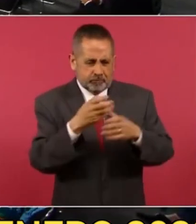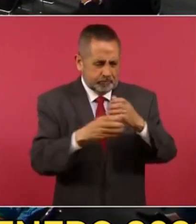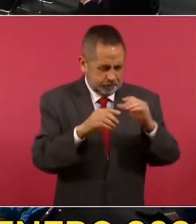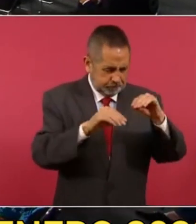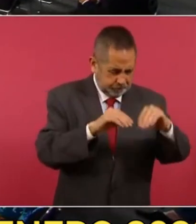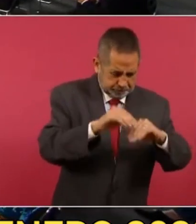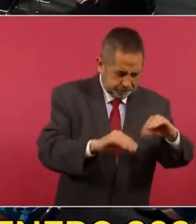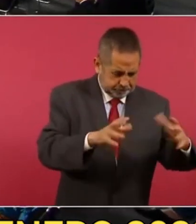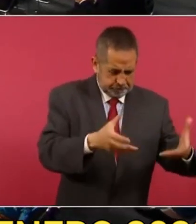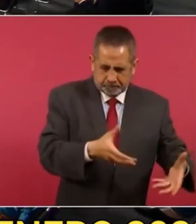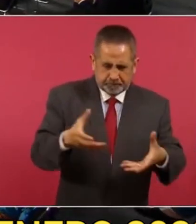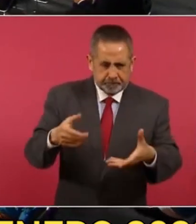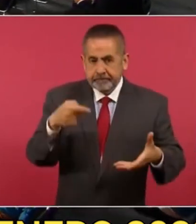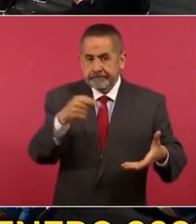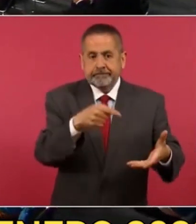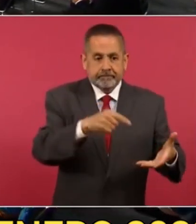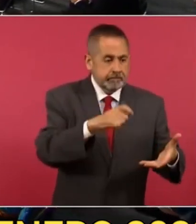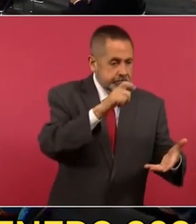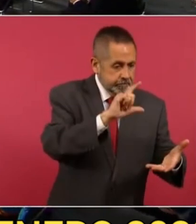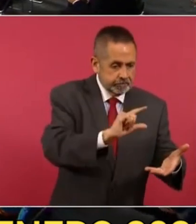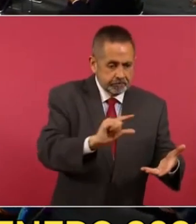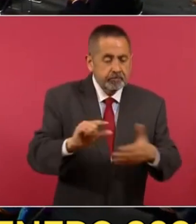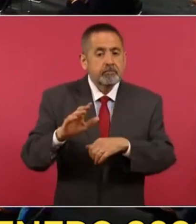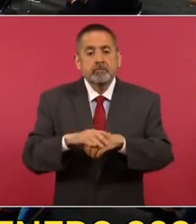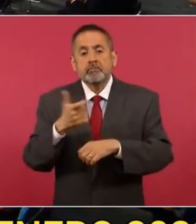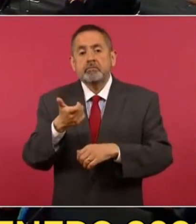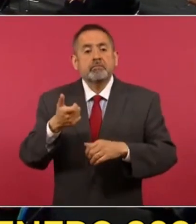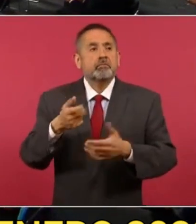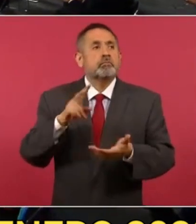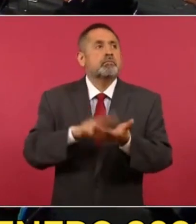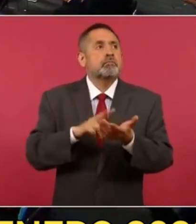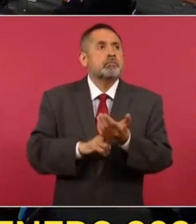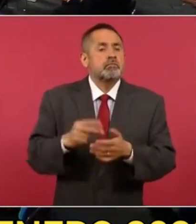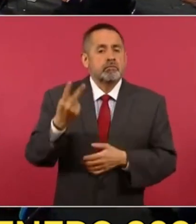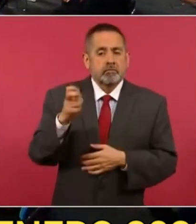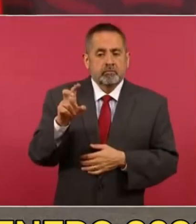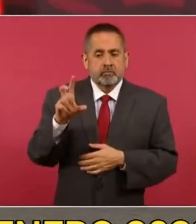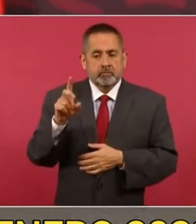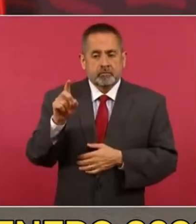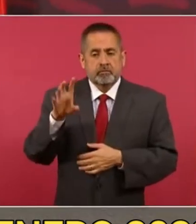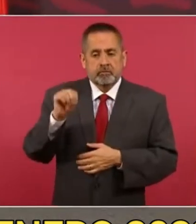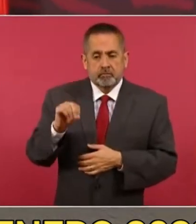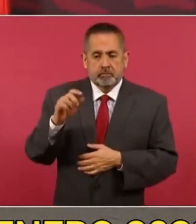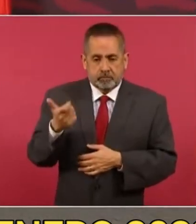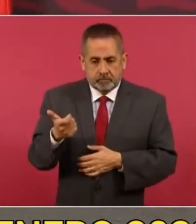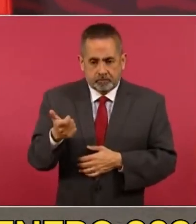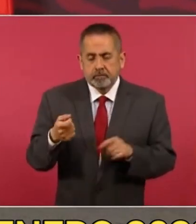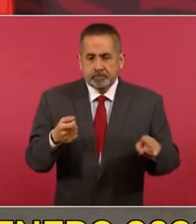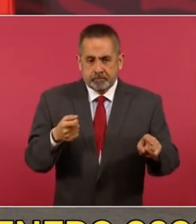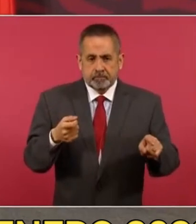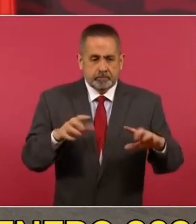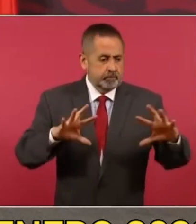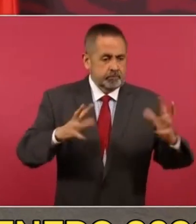canasta básica, porque se estableció un precio de 239 pesos por